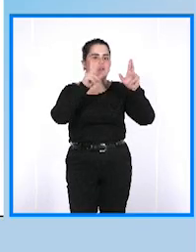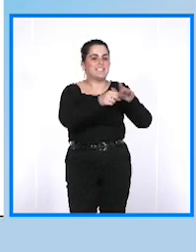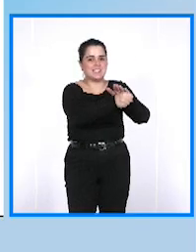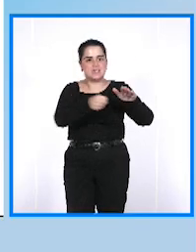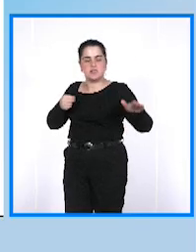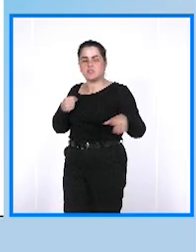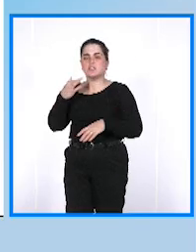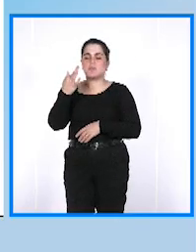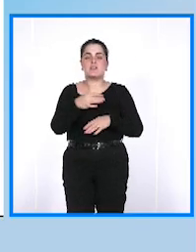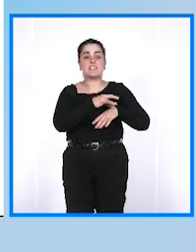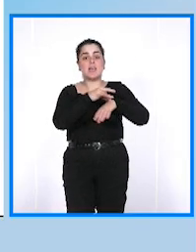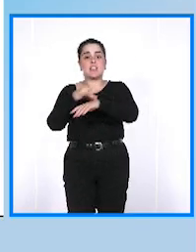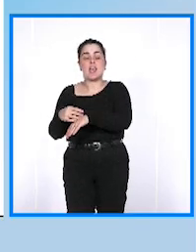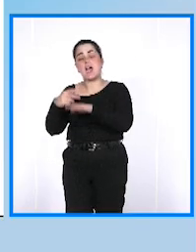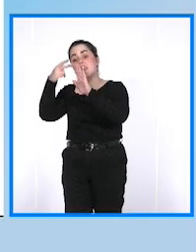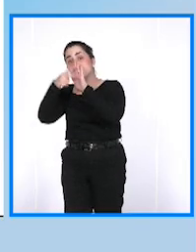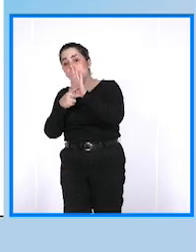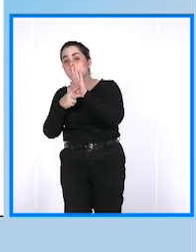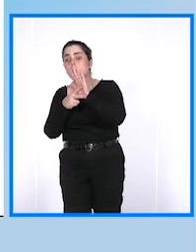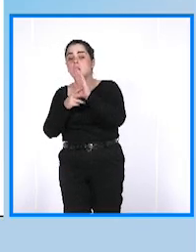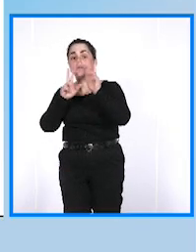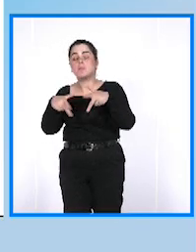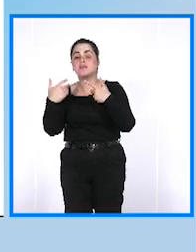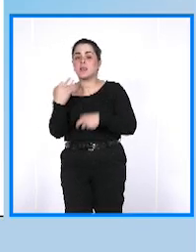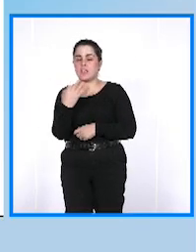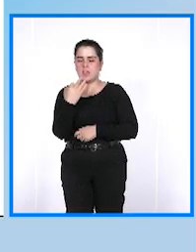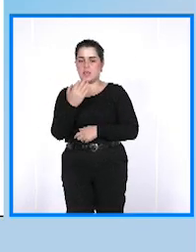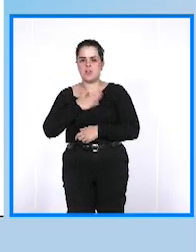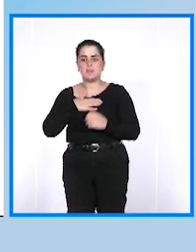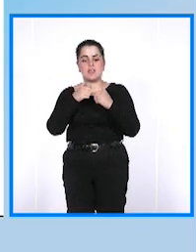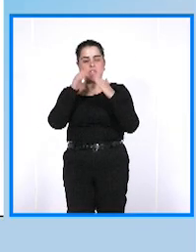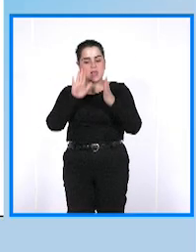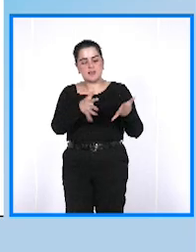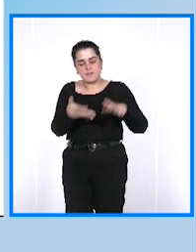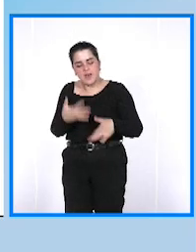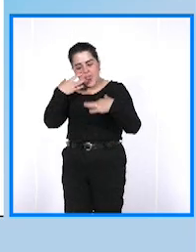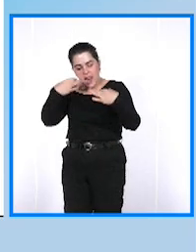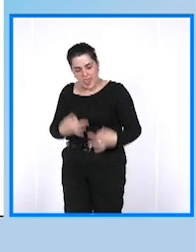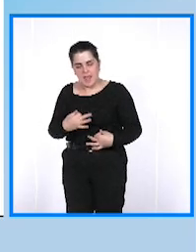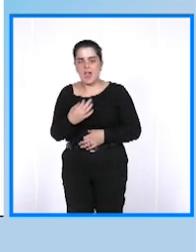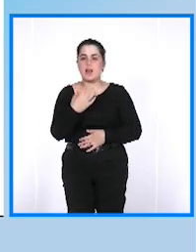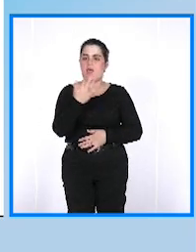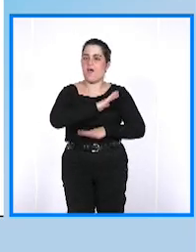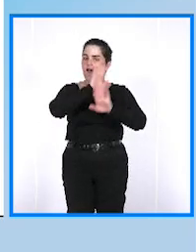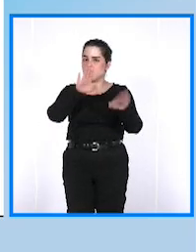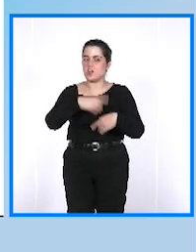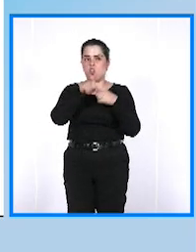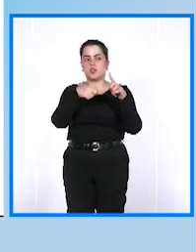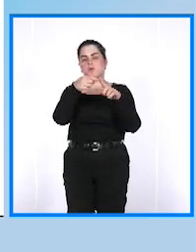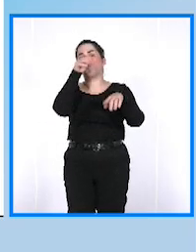guías y las orientaciones que van a permitir que mi casa llegue eh a su fin y que al final se consigan los